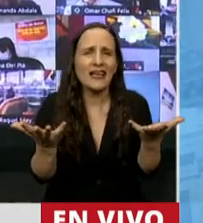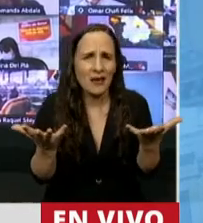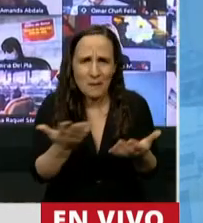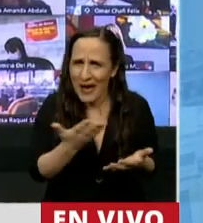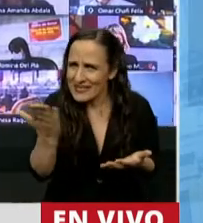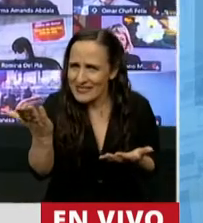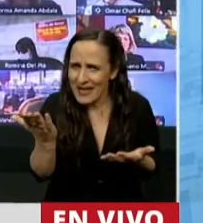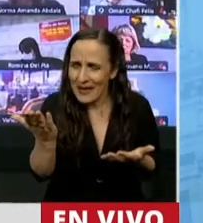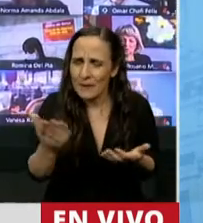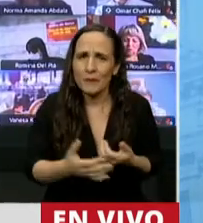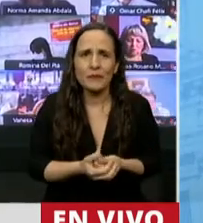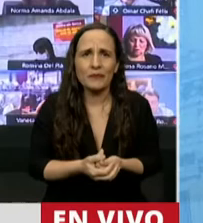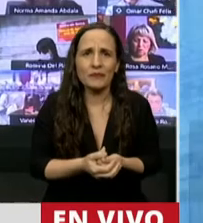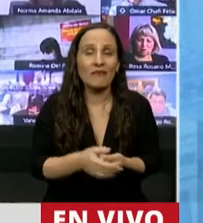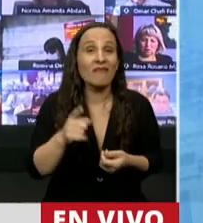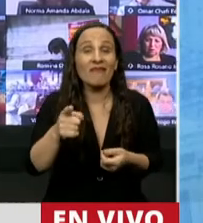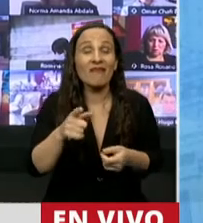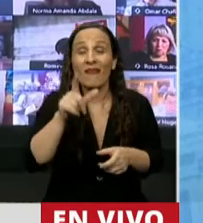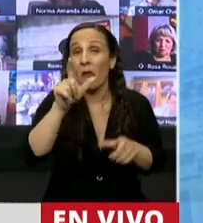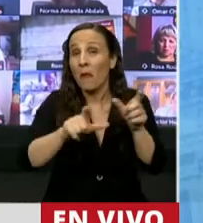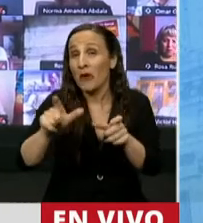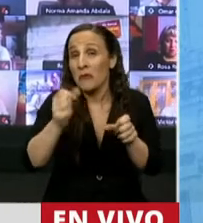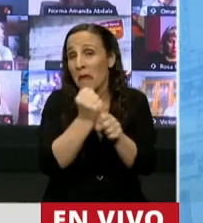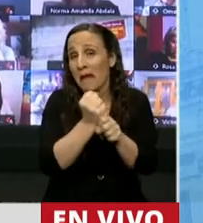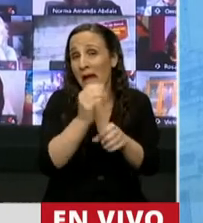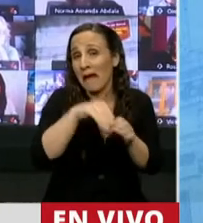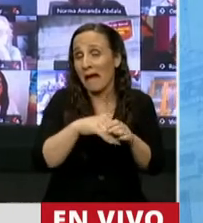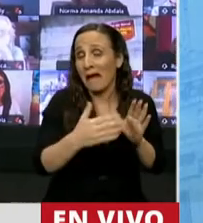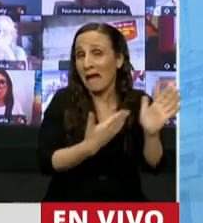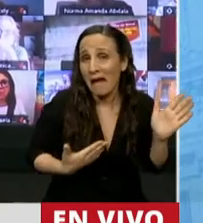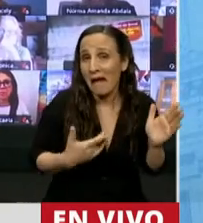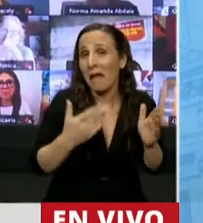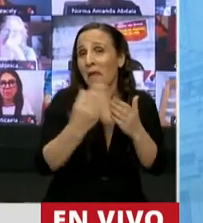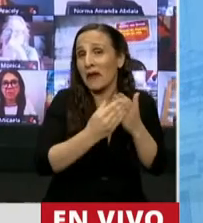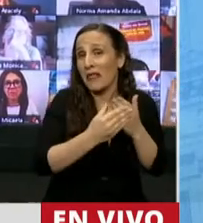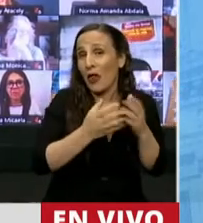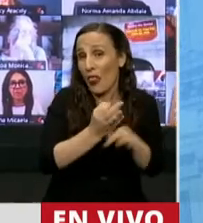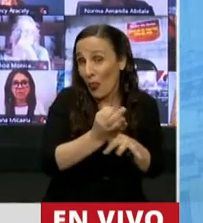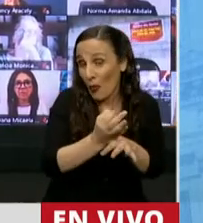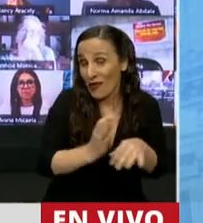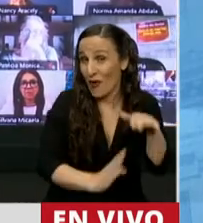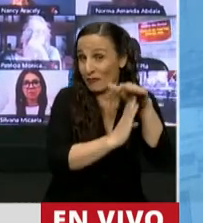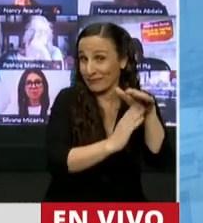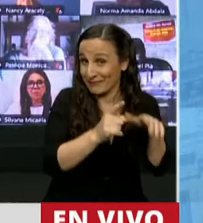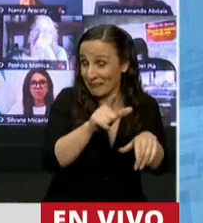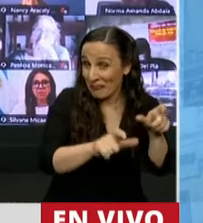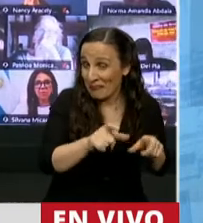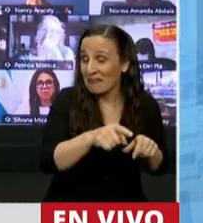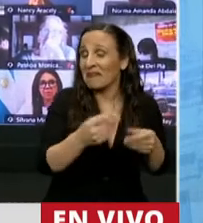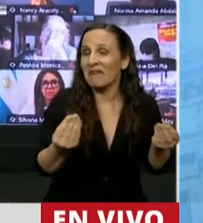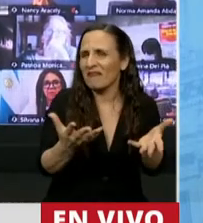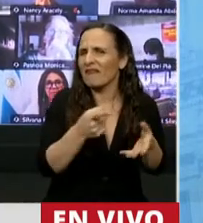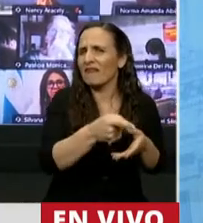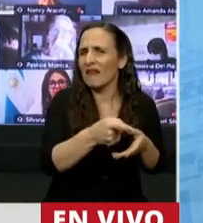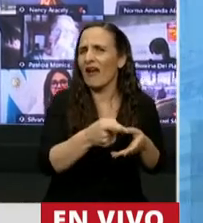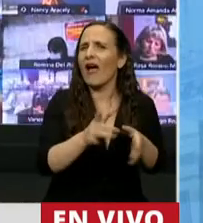presidente? Que los funcionarios que están al frente del Ministerio de Educación exige de ellos que